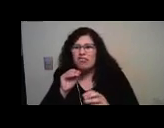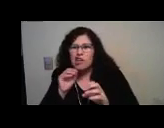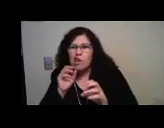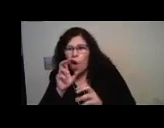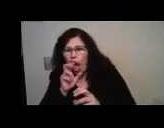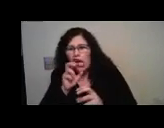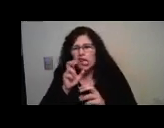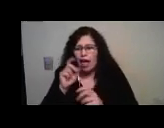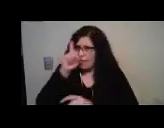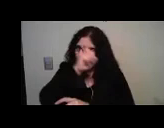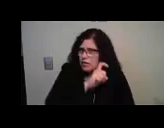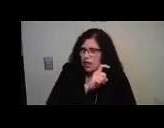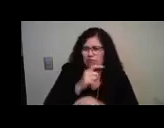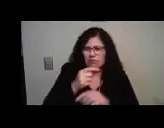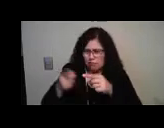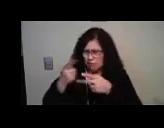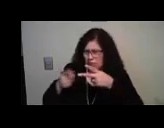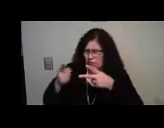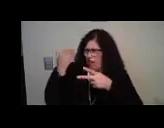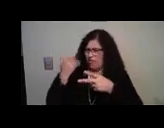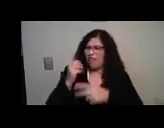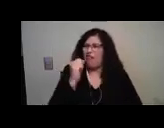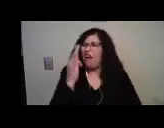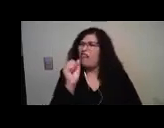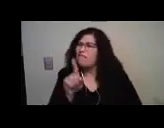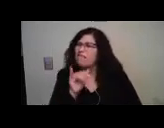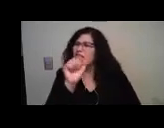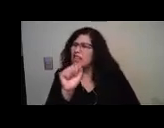afasia y de los diferentes tipos que habían, ya, y